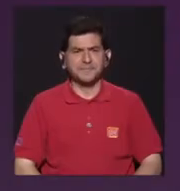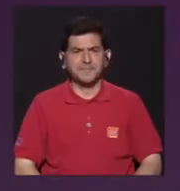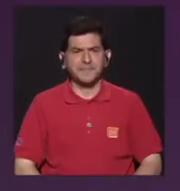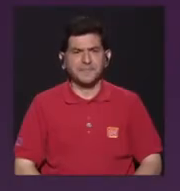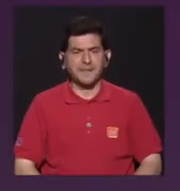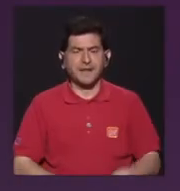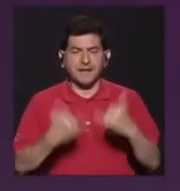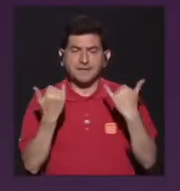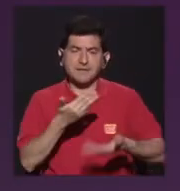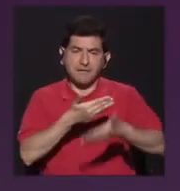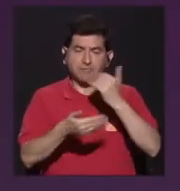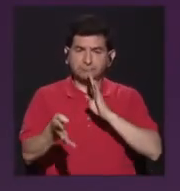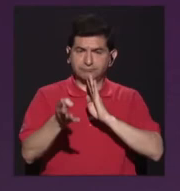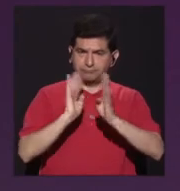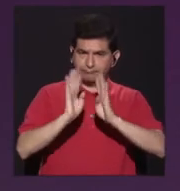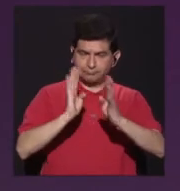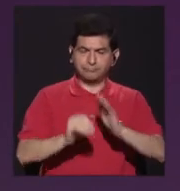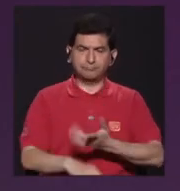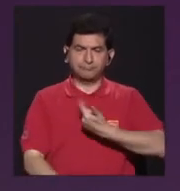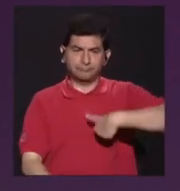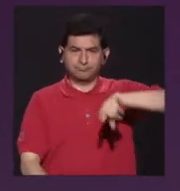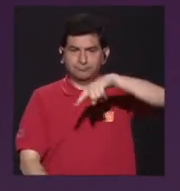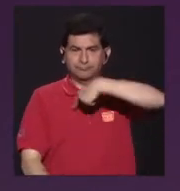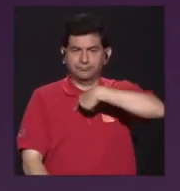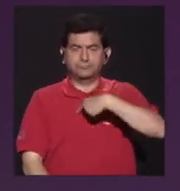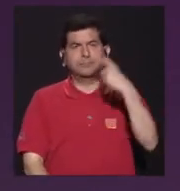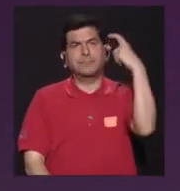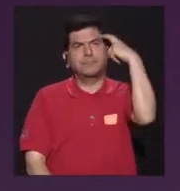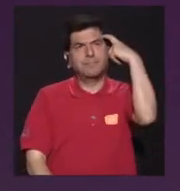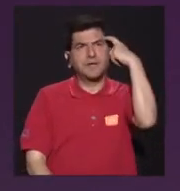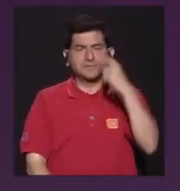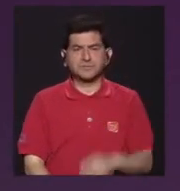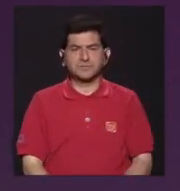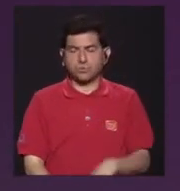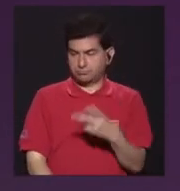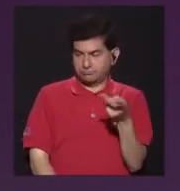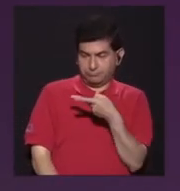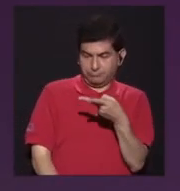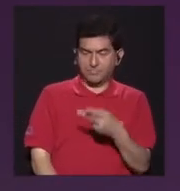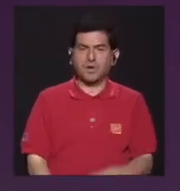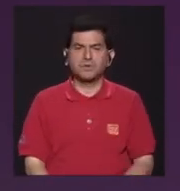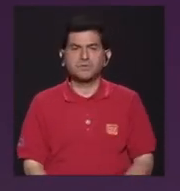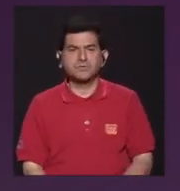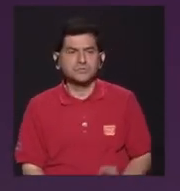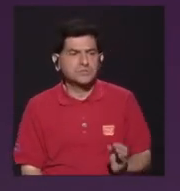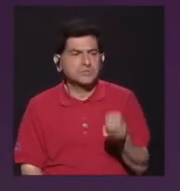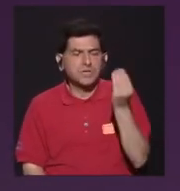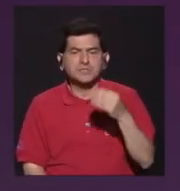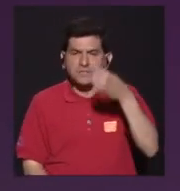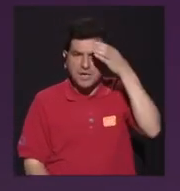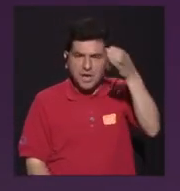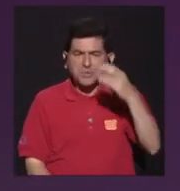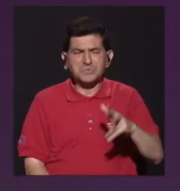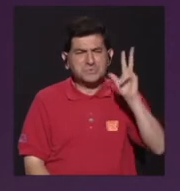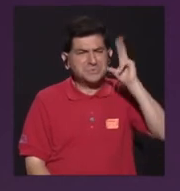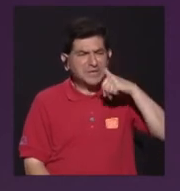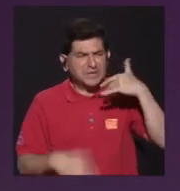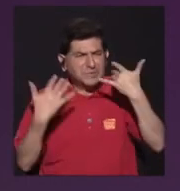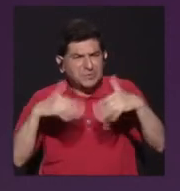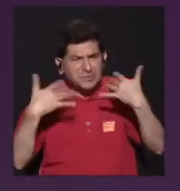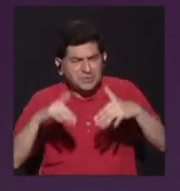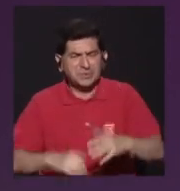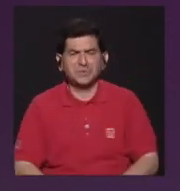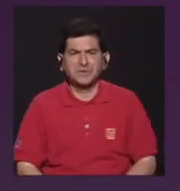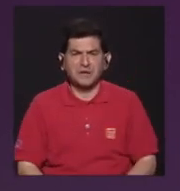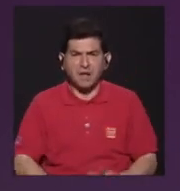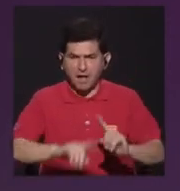Como hemos estado hablando, yo creo que nosotros, al menos César y yo, nos criamos todavía en una cultura que era muy machista, ¿verdad? Han